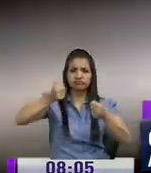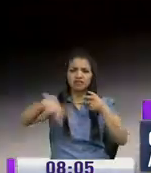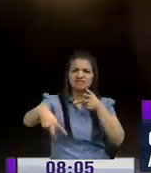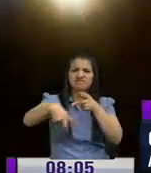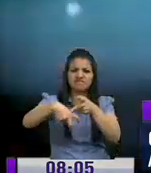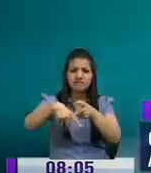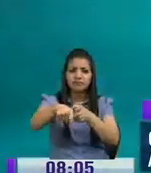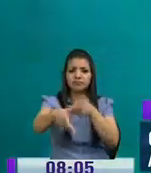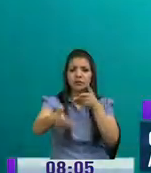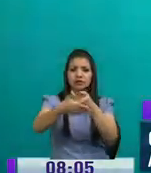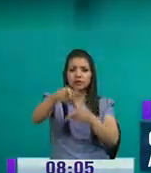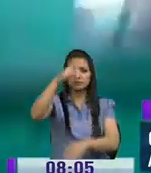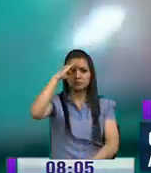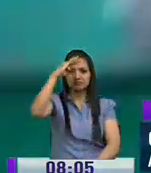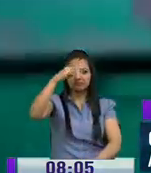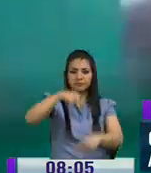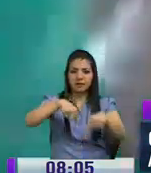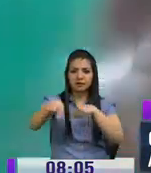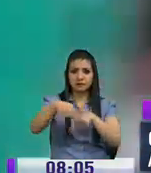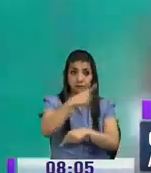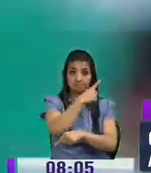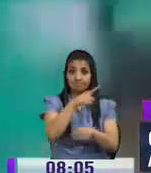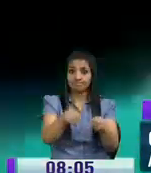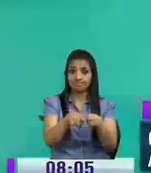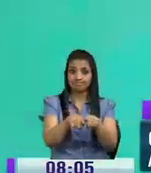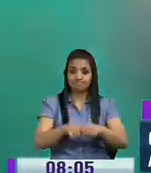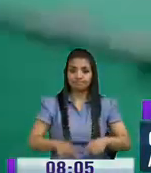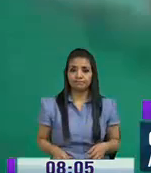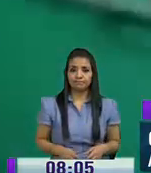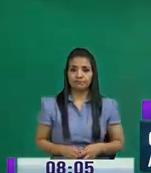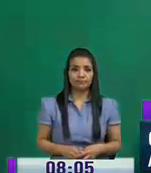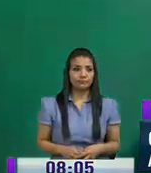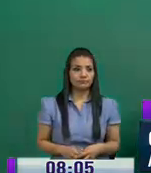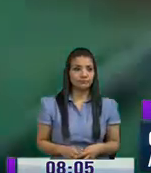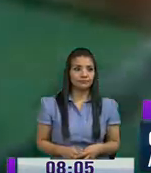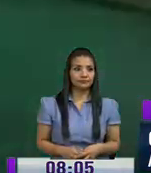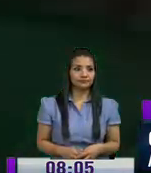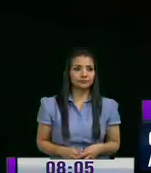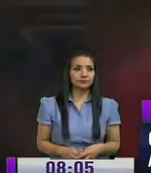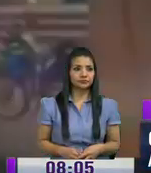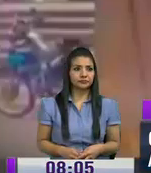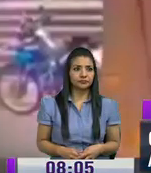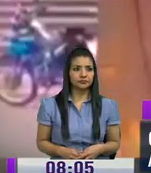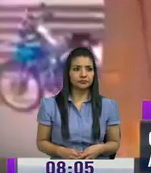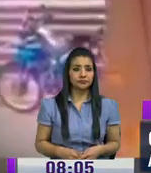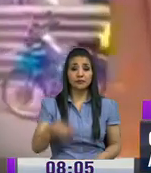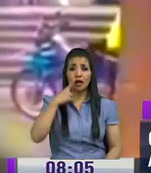de tránsito. ¡Ay, mi pierna! ¡Ay, mi pierna!